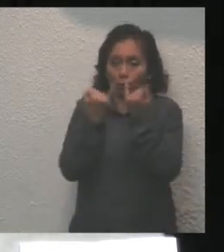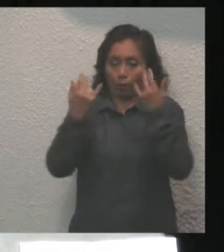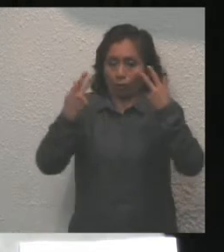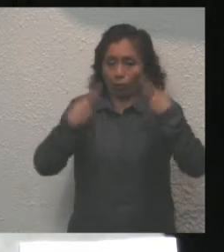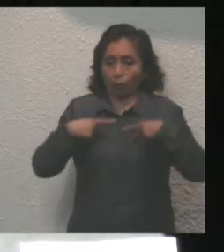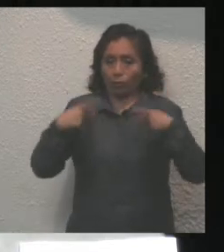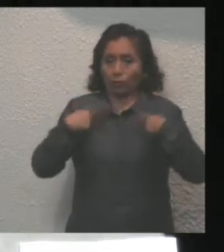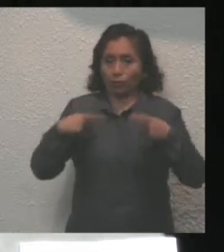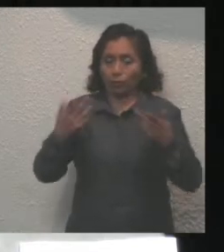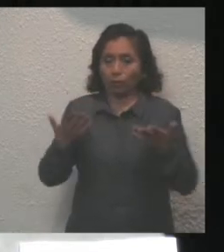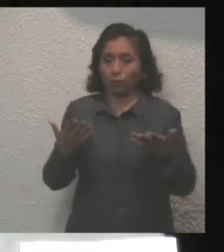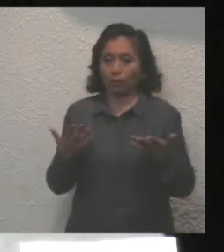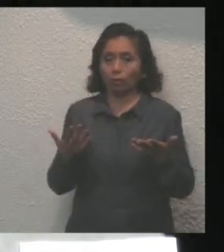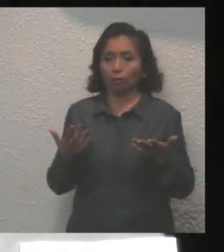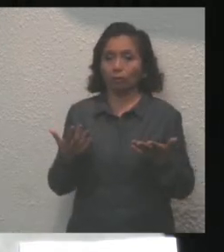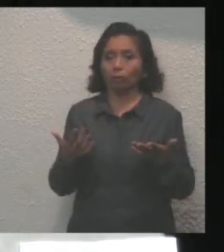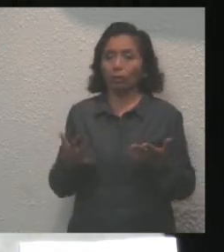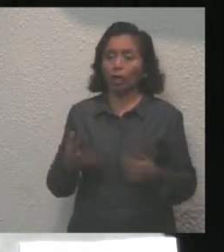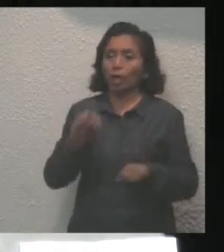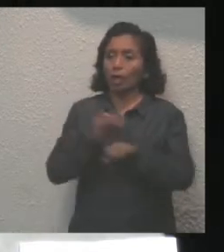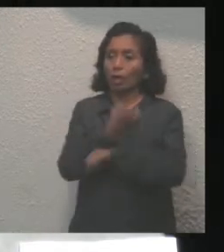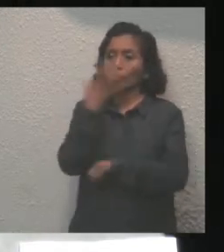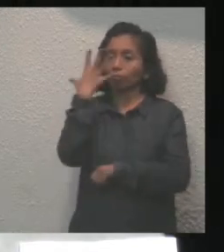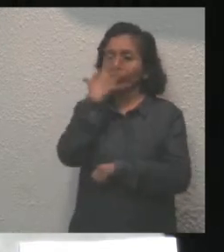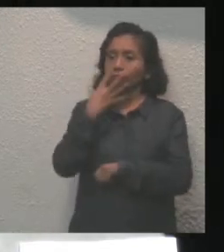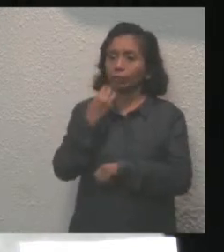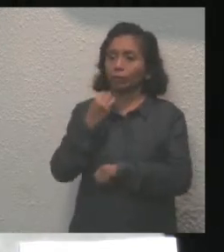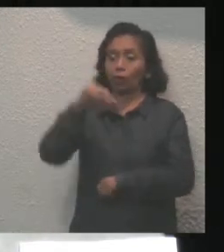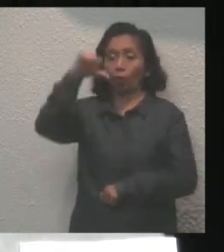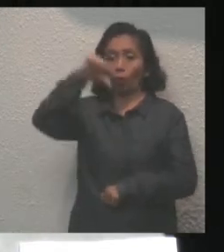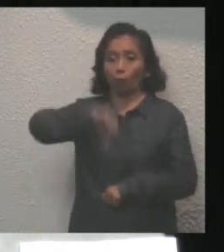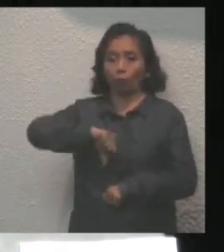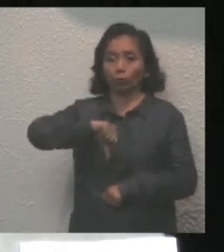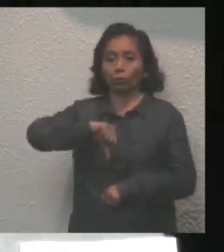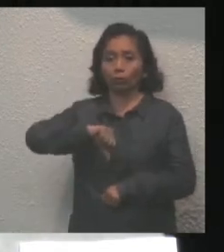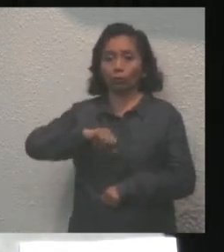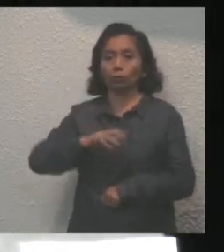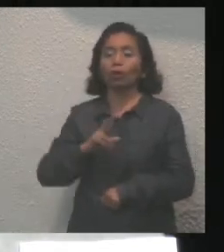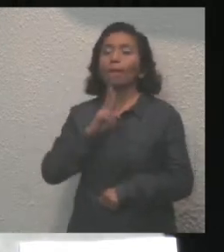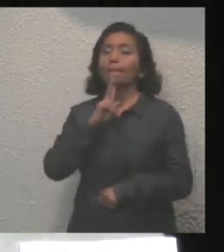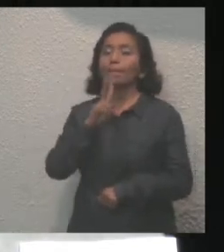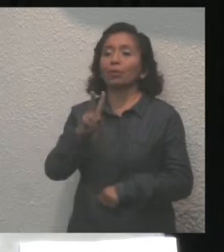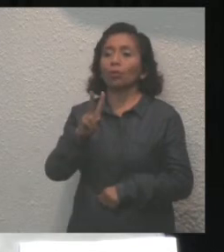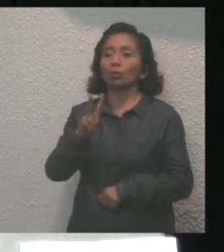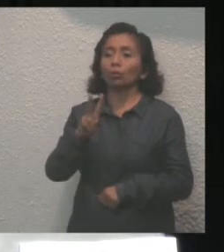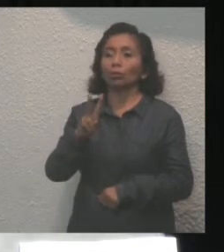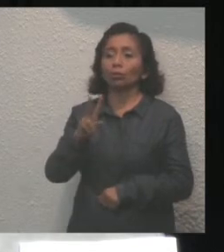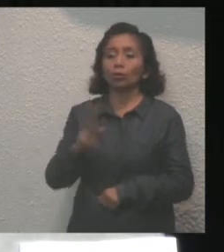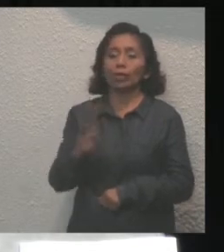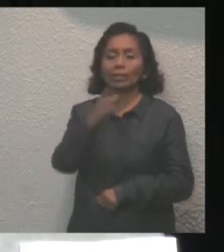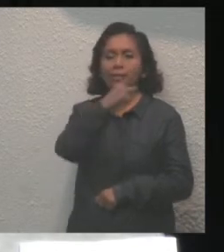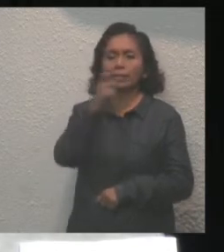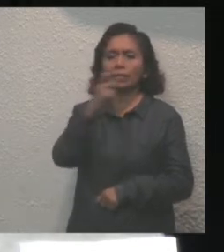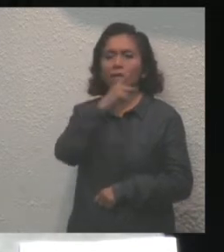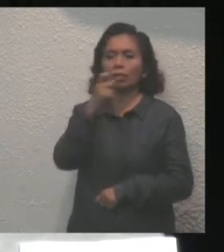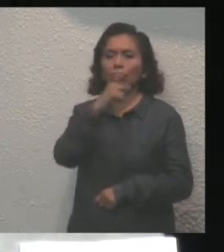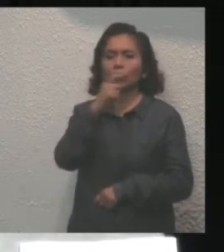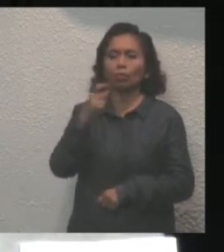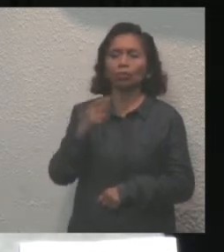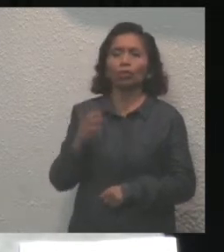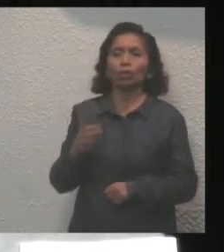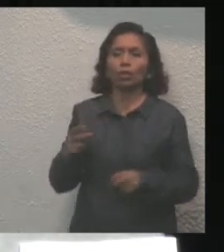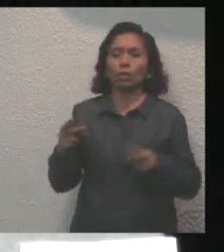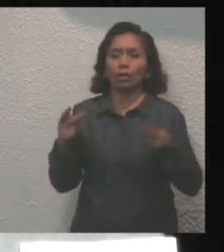más de este maravilloso estado. Hoy, mi voz es la de cientos de miles de